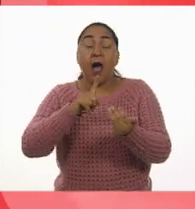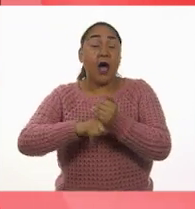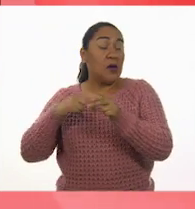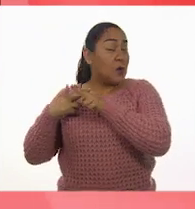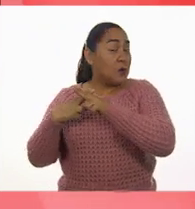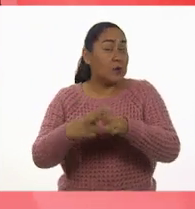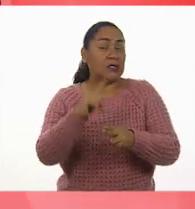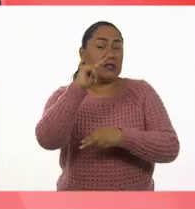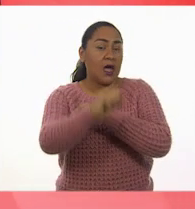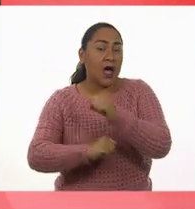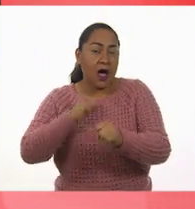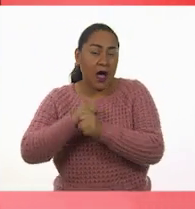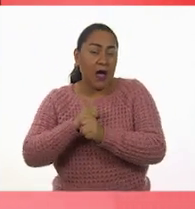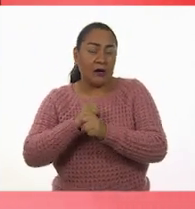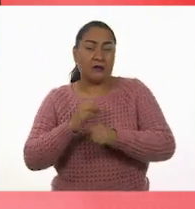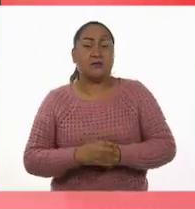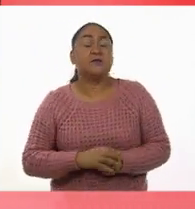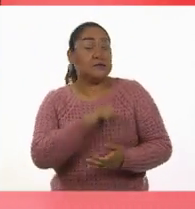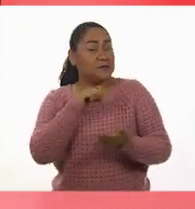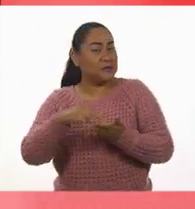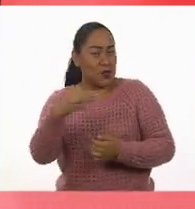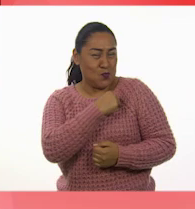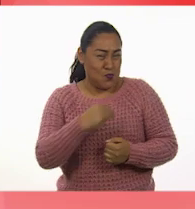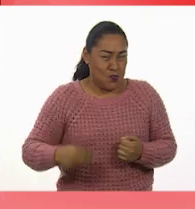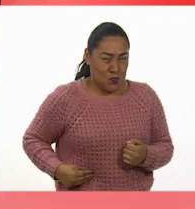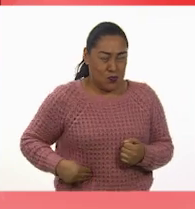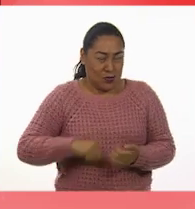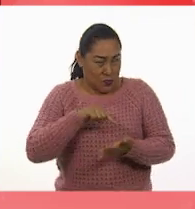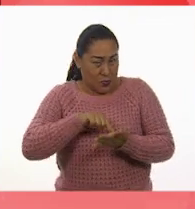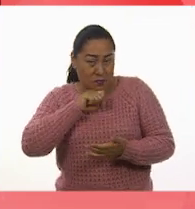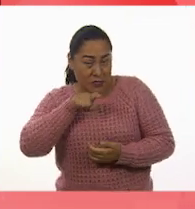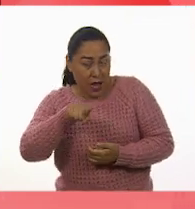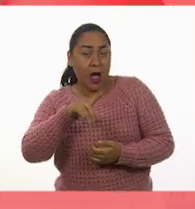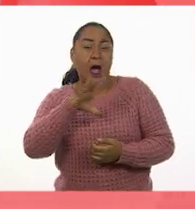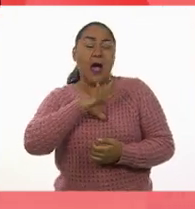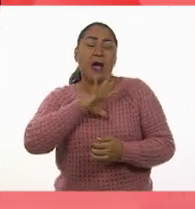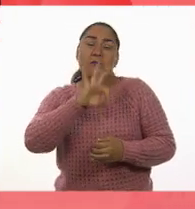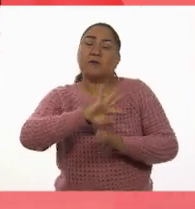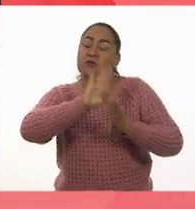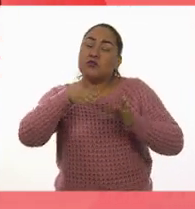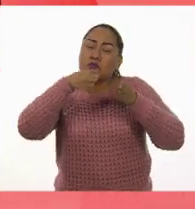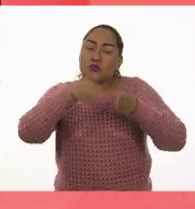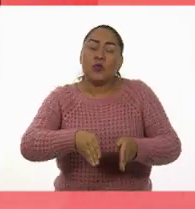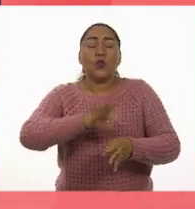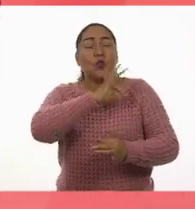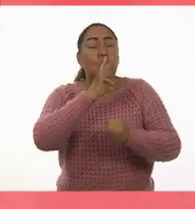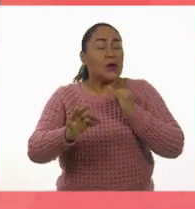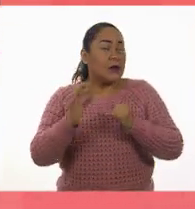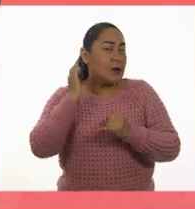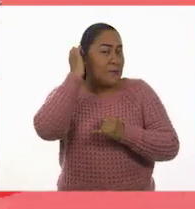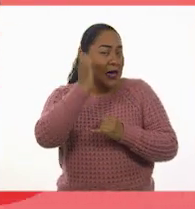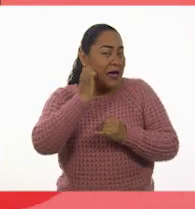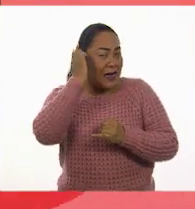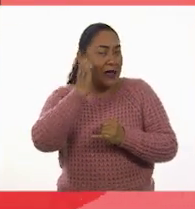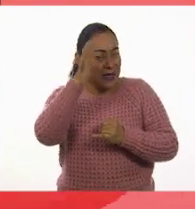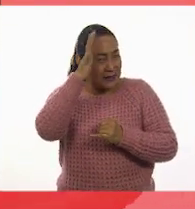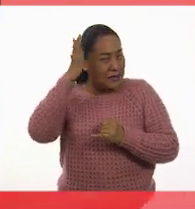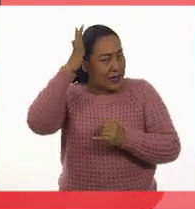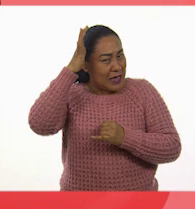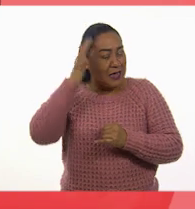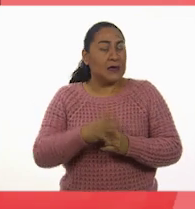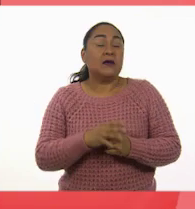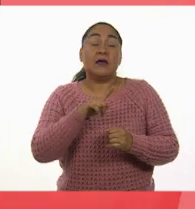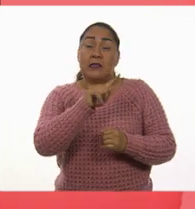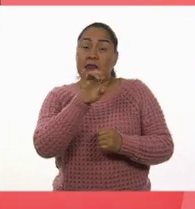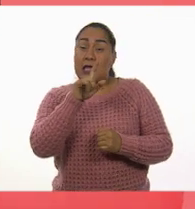años de historia. En el municipio de Ixcateopan yacen los restos mortales del último emperador azteca Cuauhtémoc, y